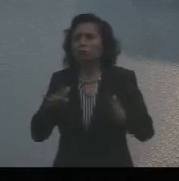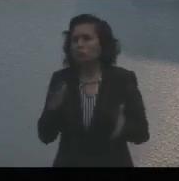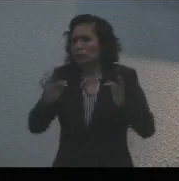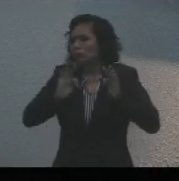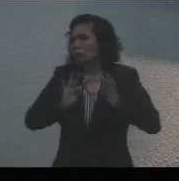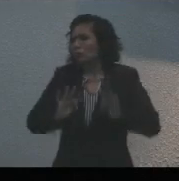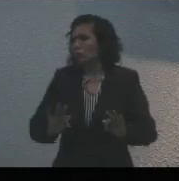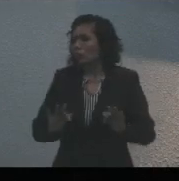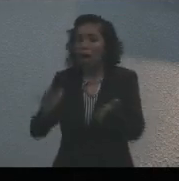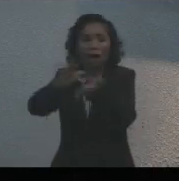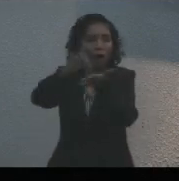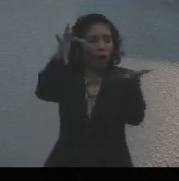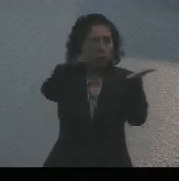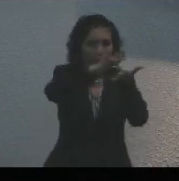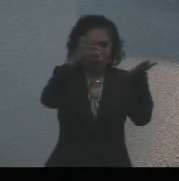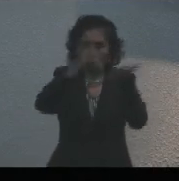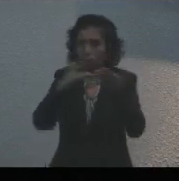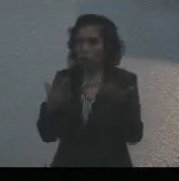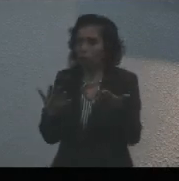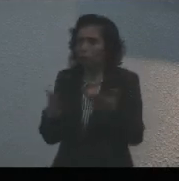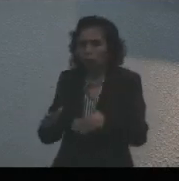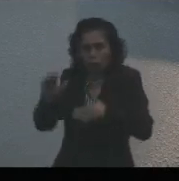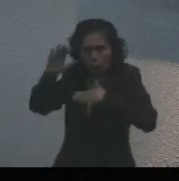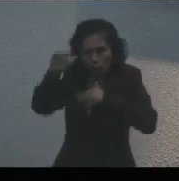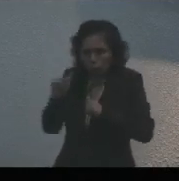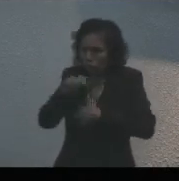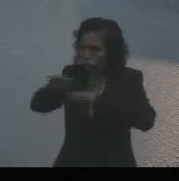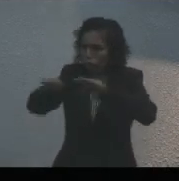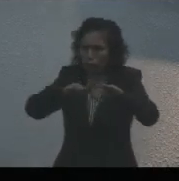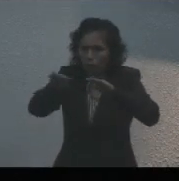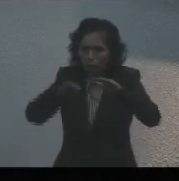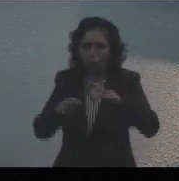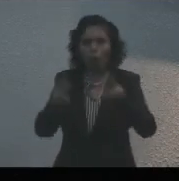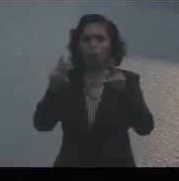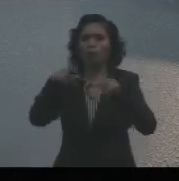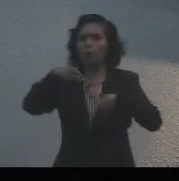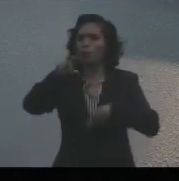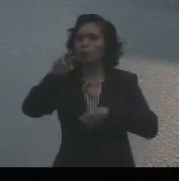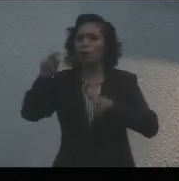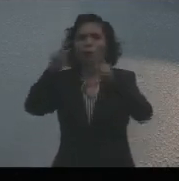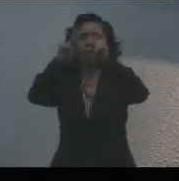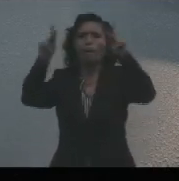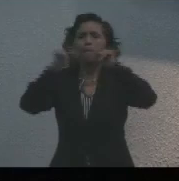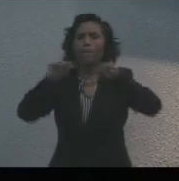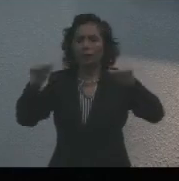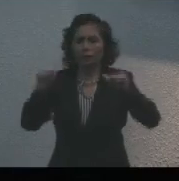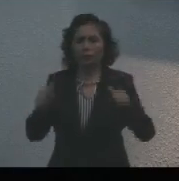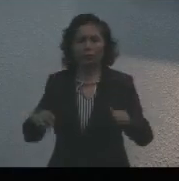Gracias a todas y a todos ustedes por su compromiso y dedicación por la paz de Quintana Roo. Enhorabuena.